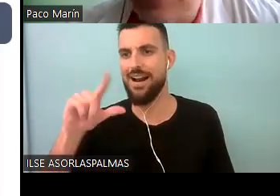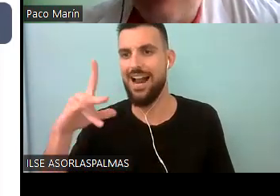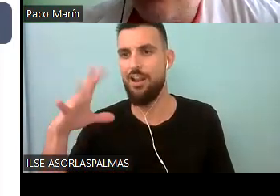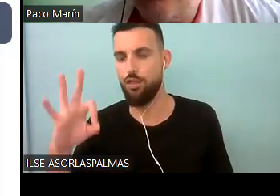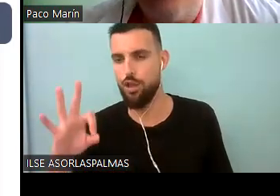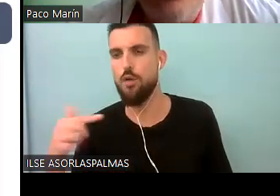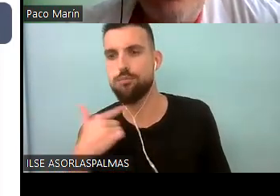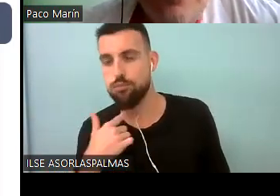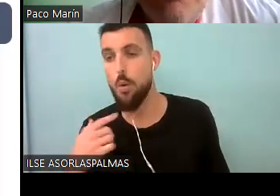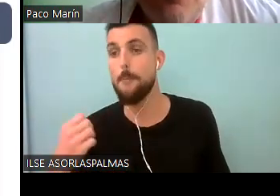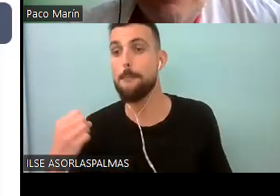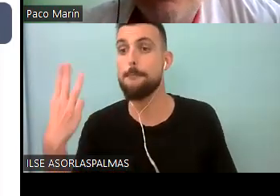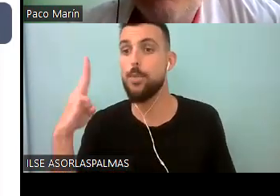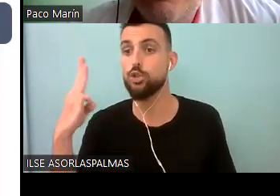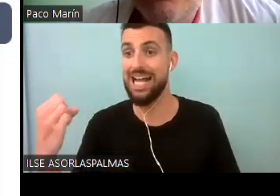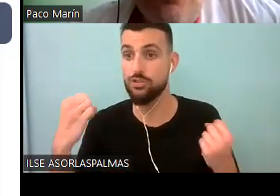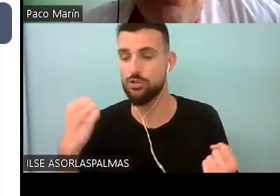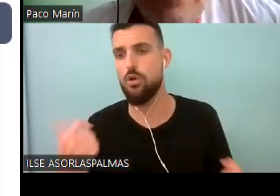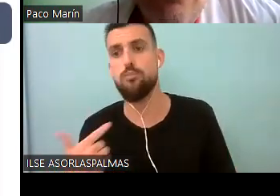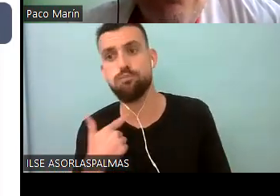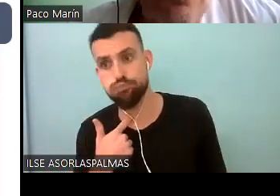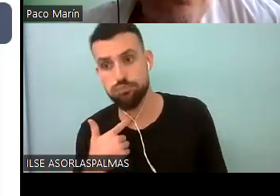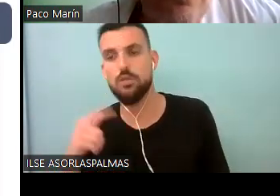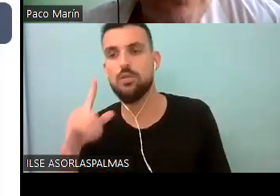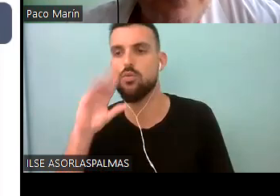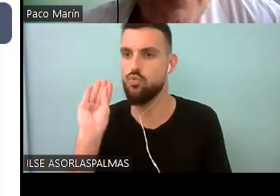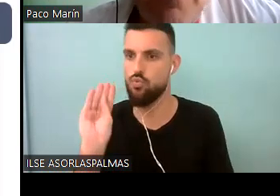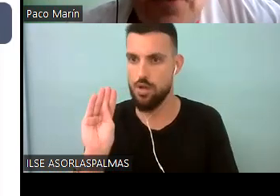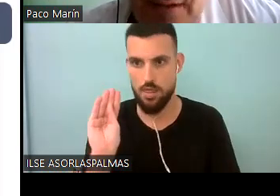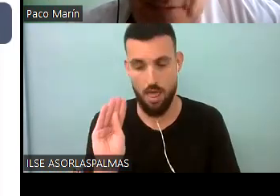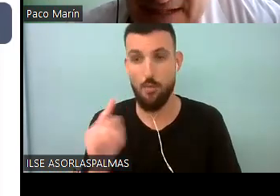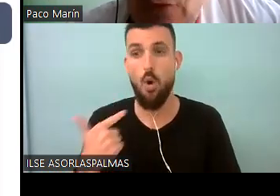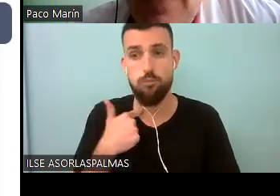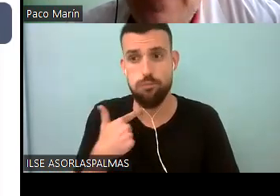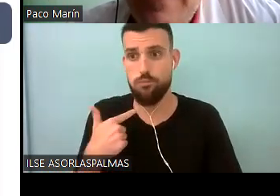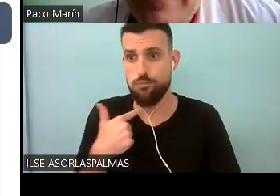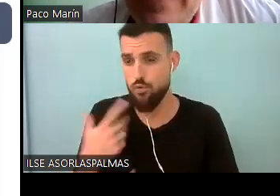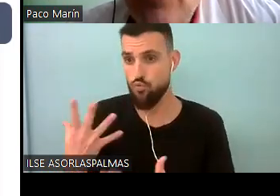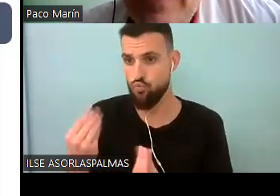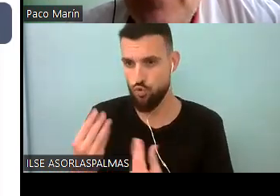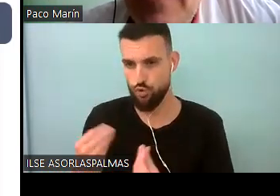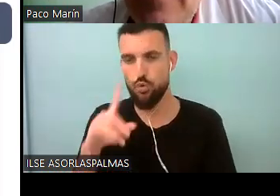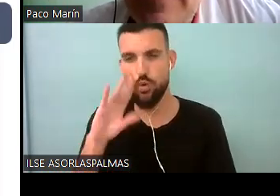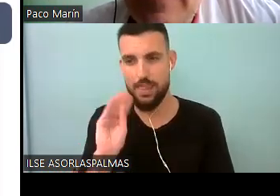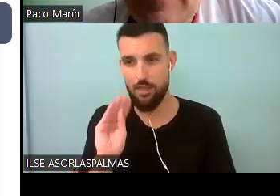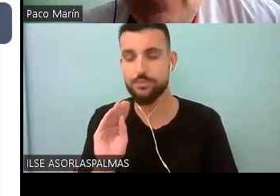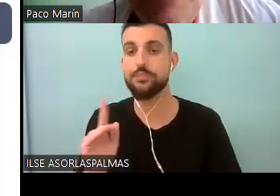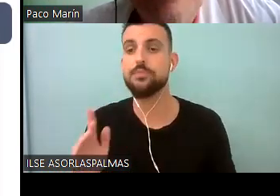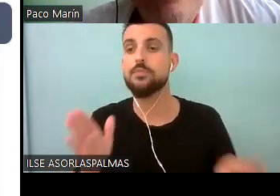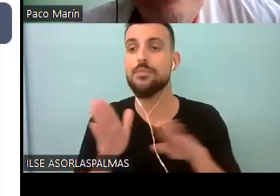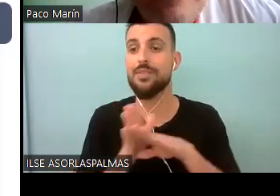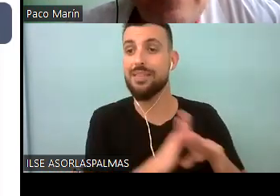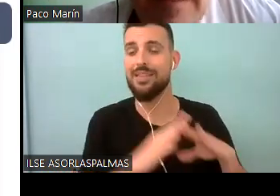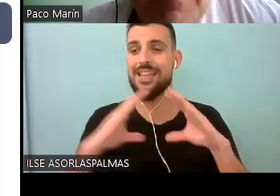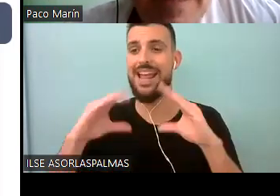también potasio, sodio. Por lo tanto, hemos de ir con mucho cuidado con los hidratos de carbono refinados. En el caso de la grasa